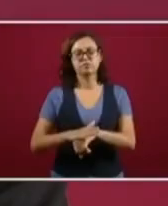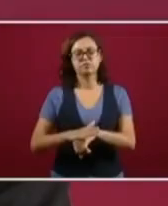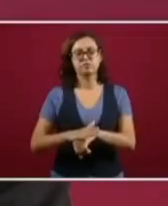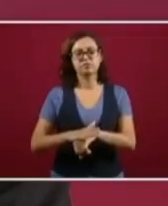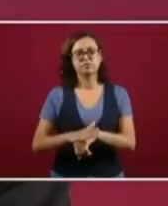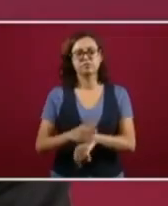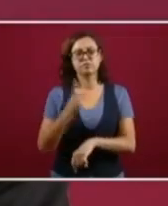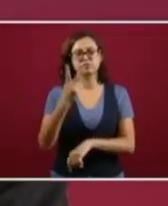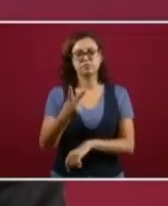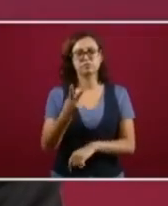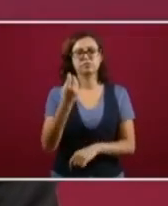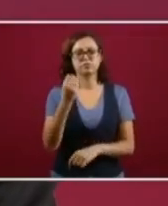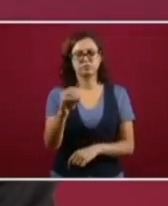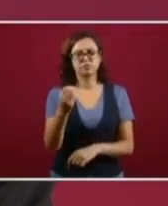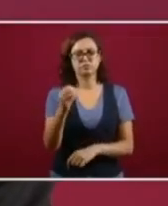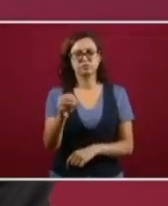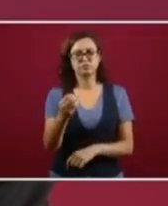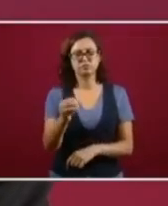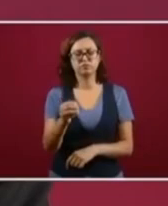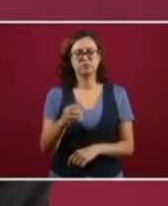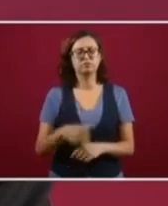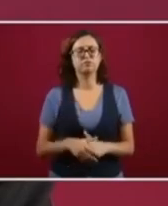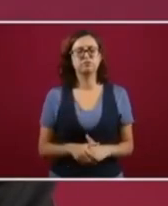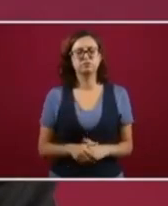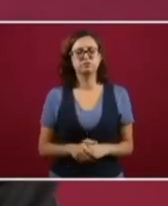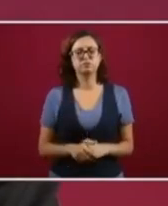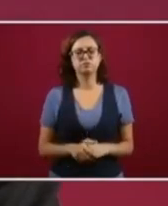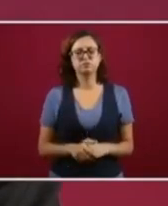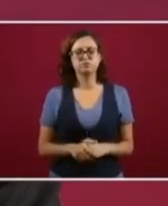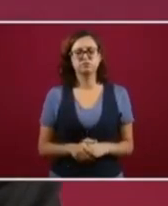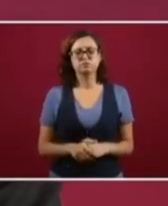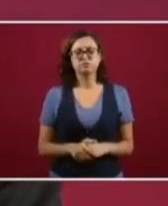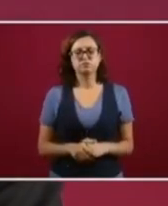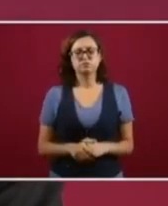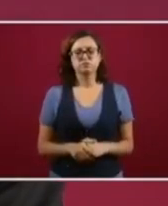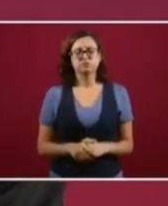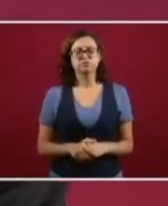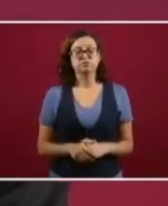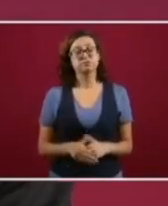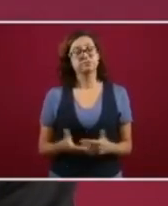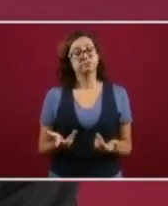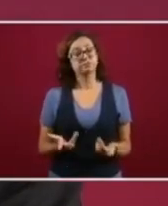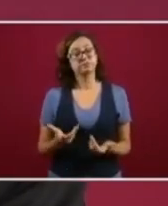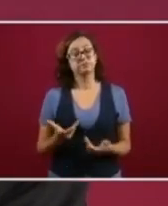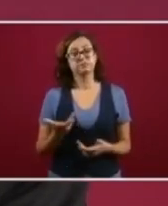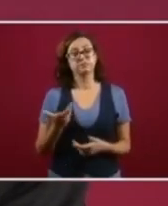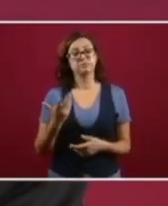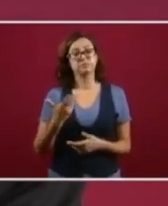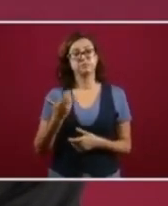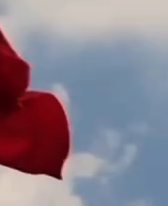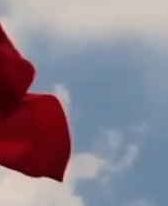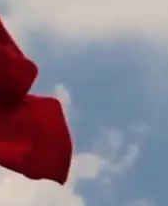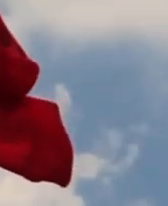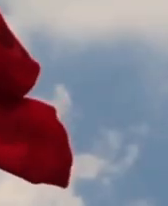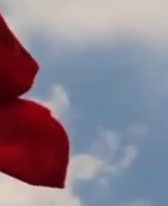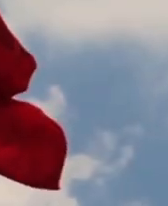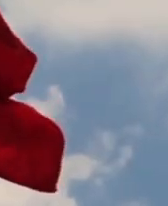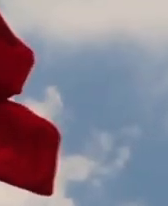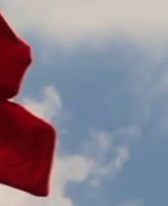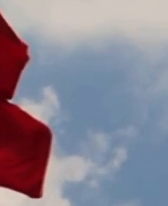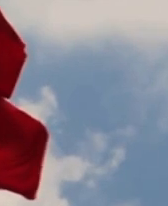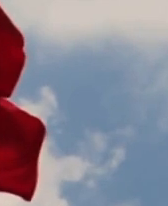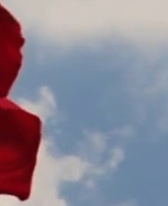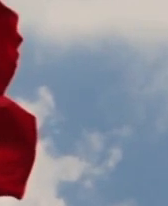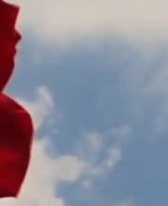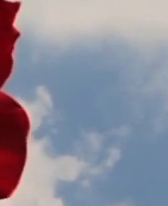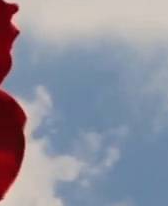y sus grandes planes de trabajo que tenían a favor del país de México. En México, El